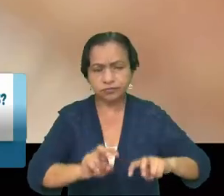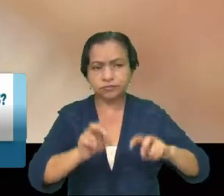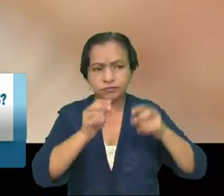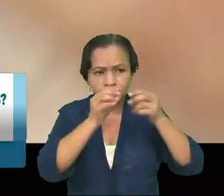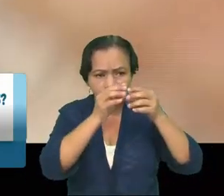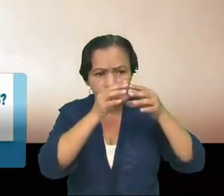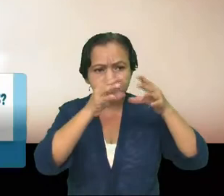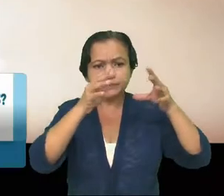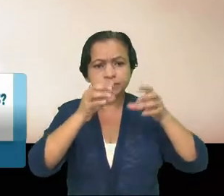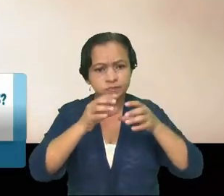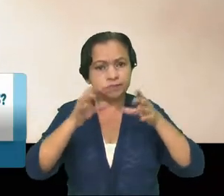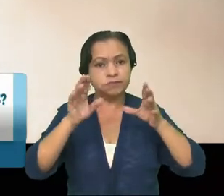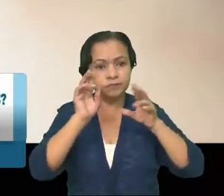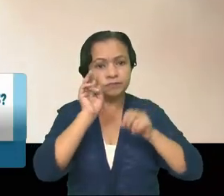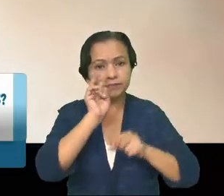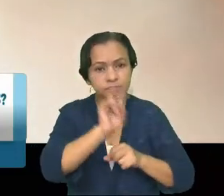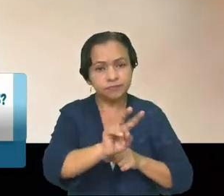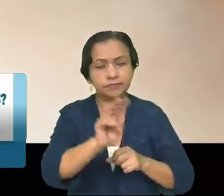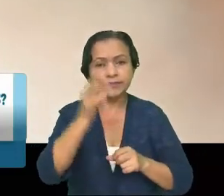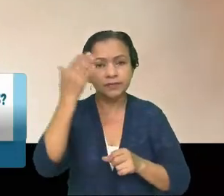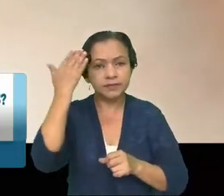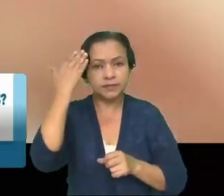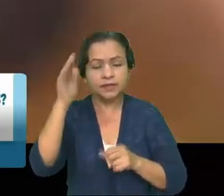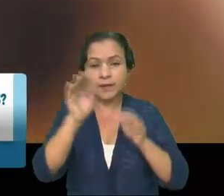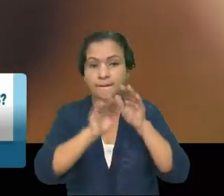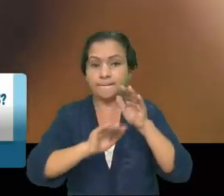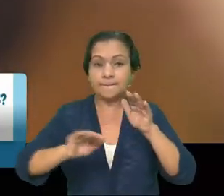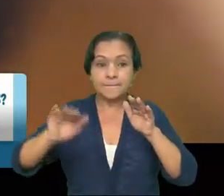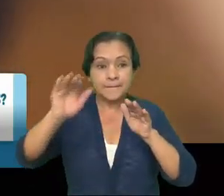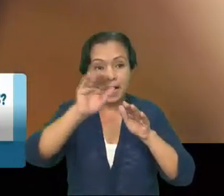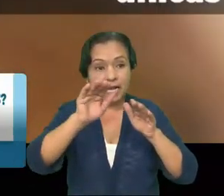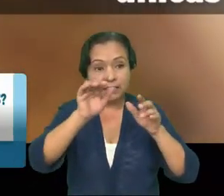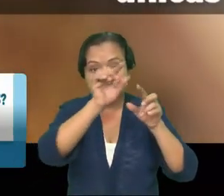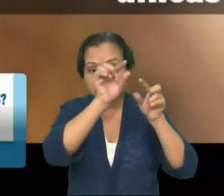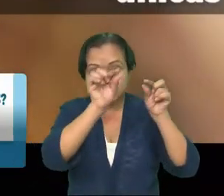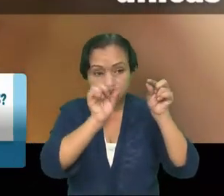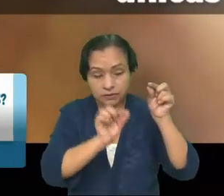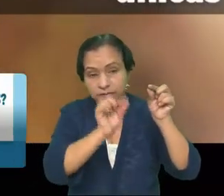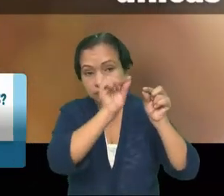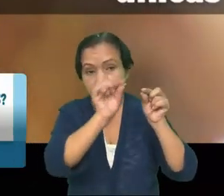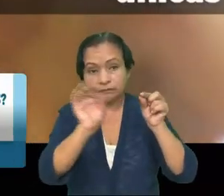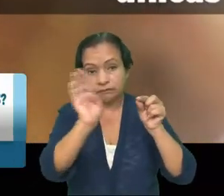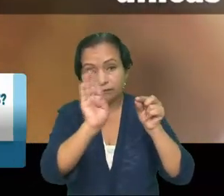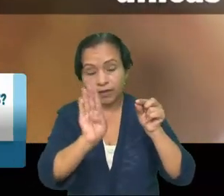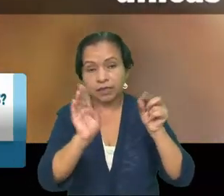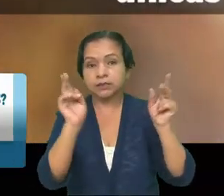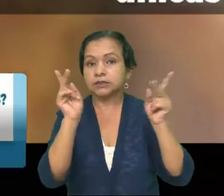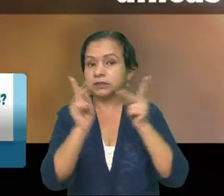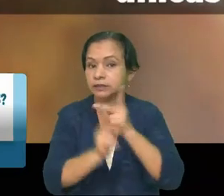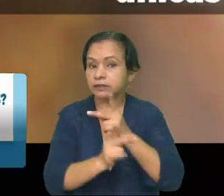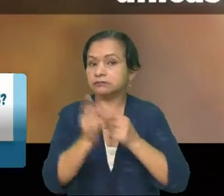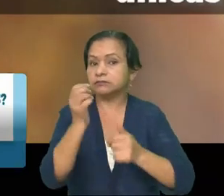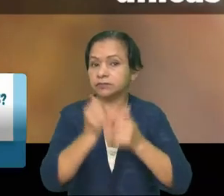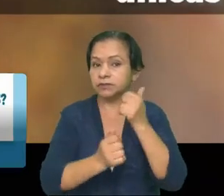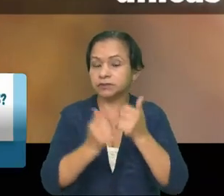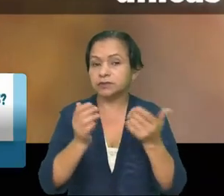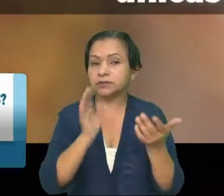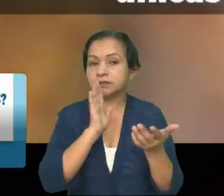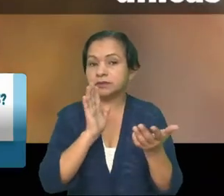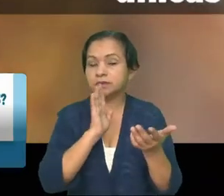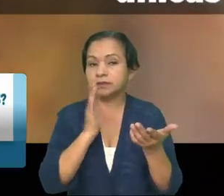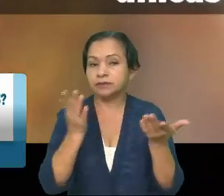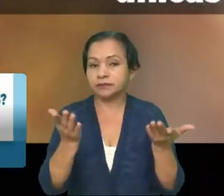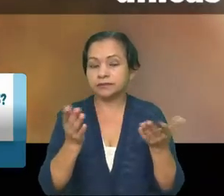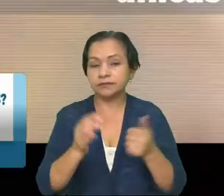¿no? Obviamente sabemos que entre más placas tiene la paciente, peor va a ser el pronóstico, porque